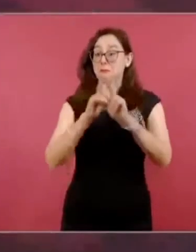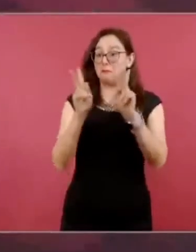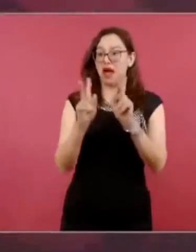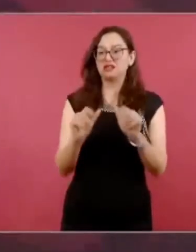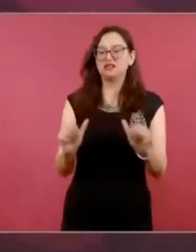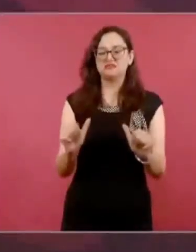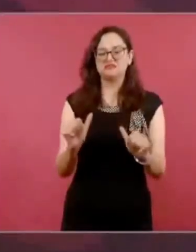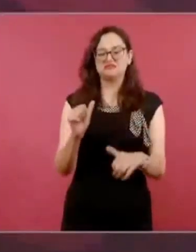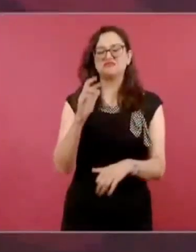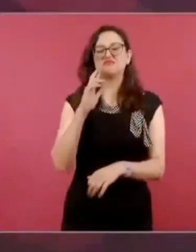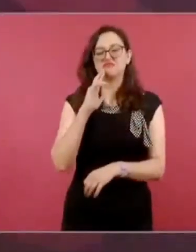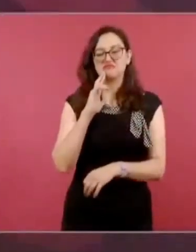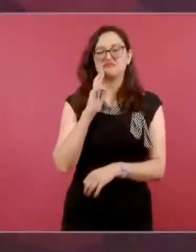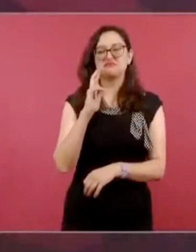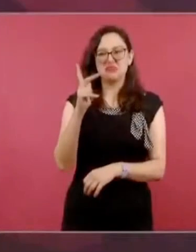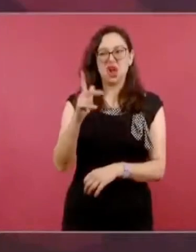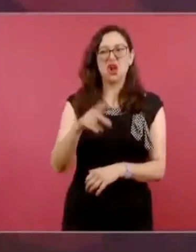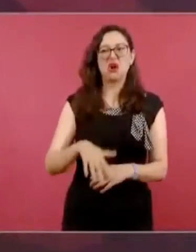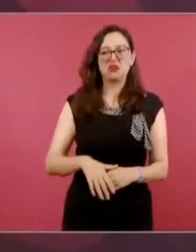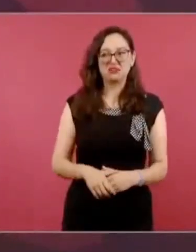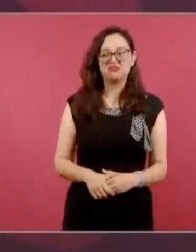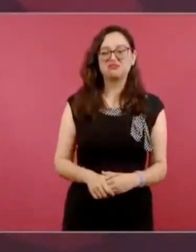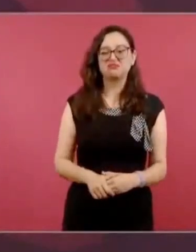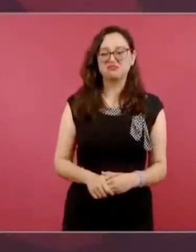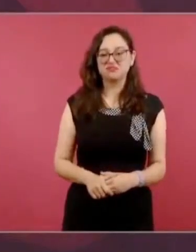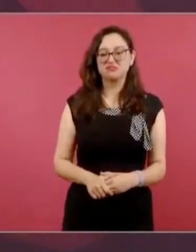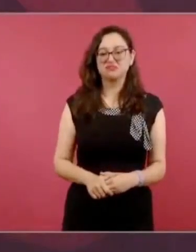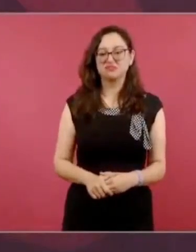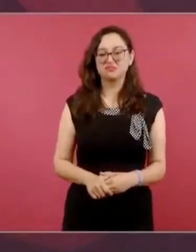Es no caer